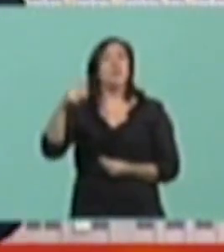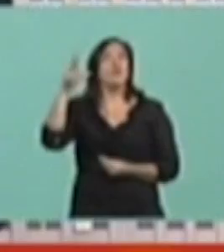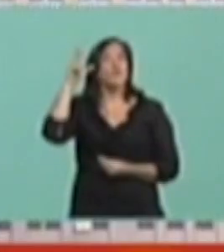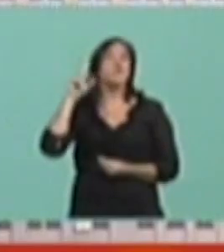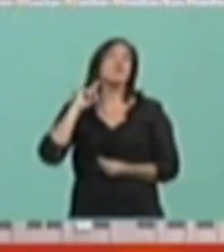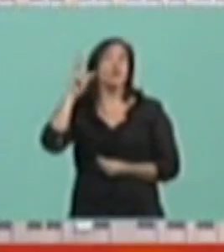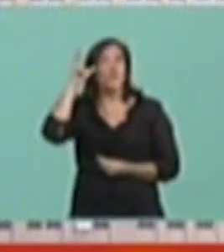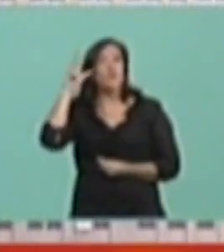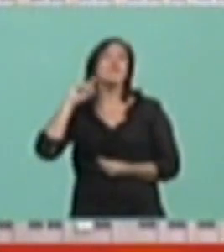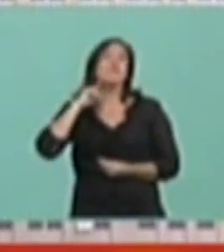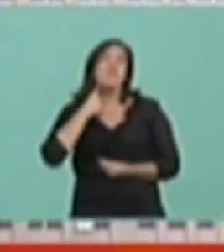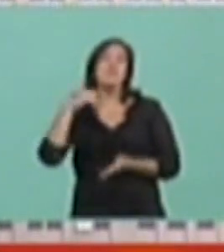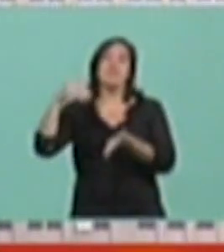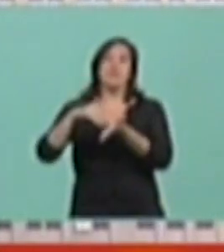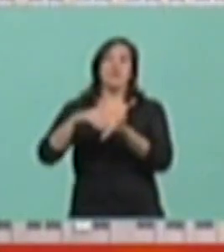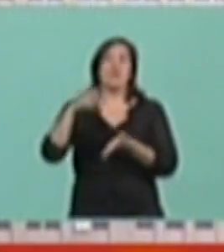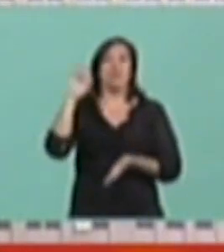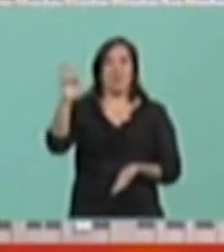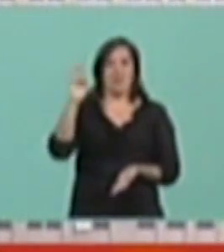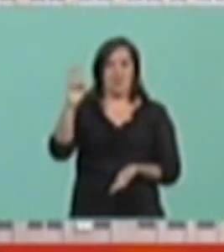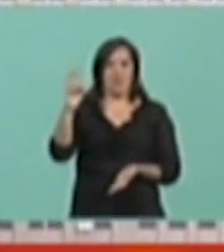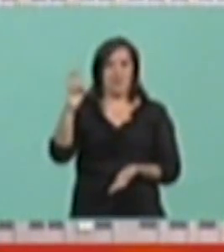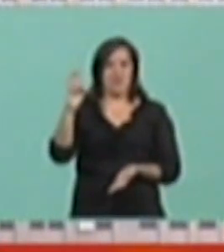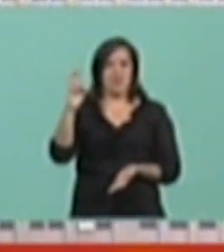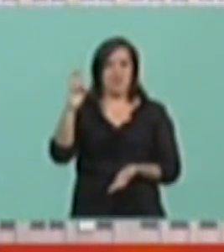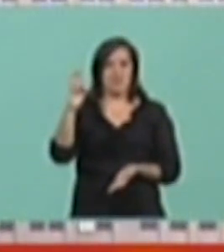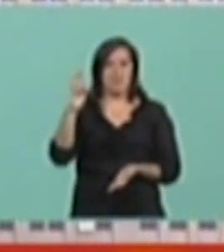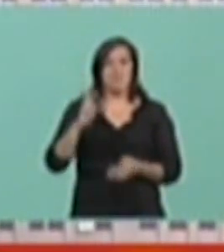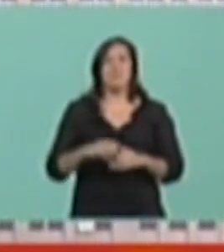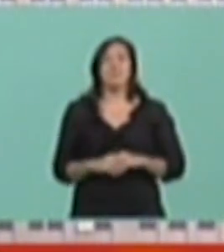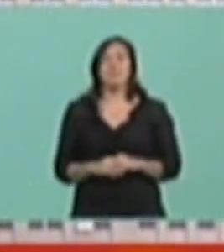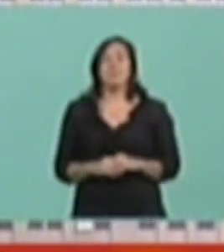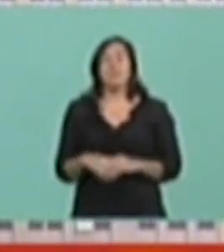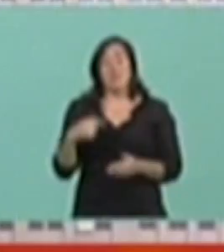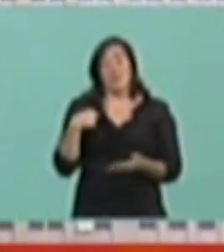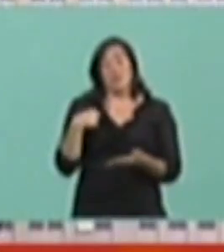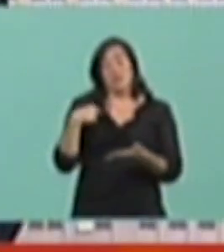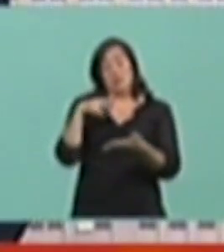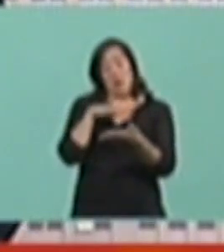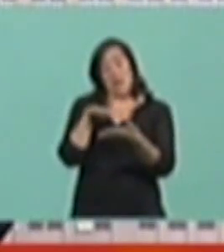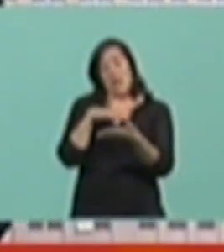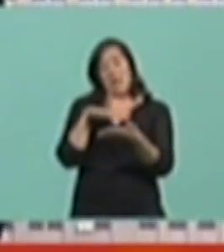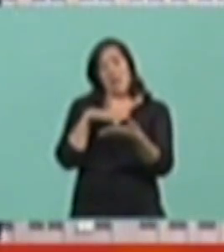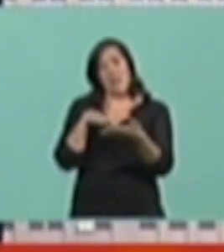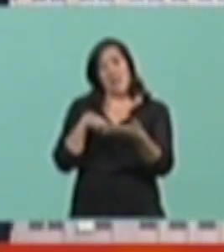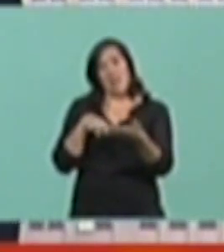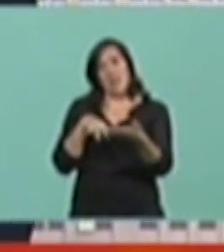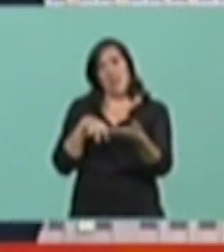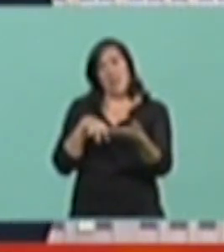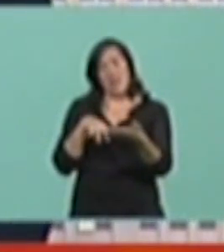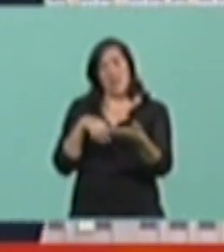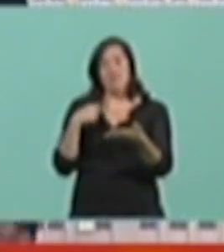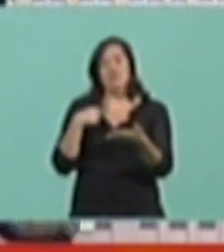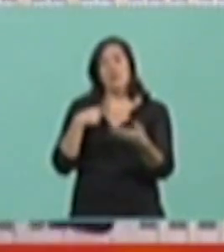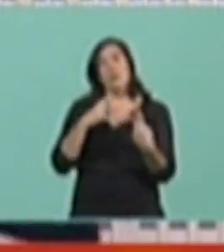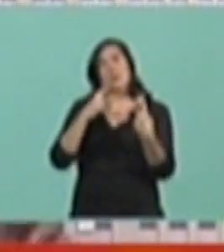supuesto, entre muchas otras causas, pero fue como un detonador, por lo menos mediático, de que la crisis tenía que solucionarse de alguna manera,